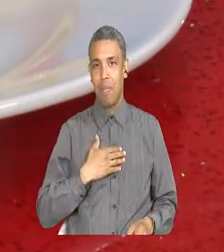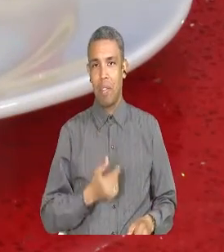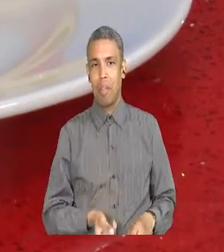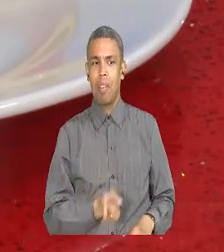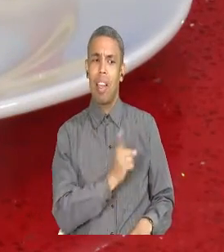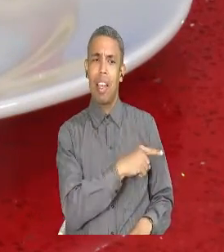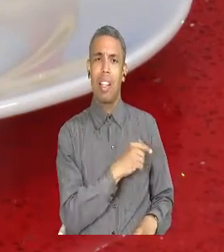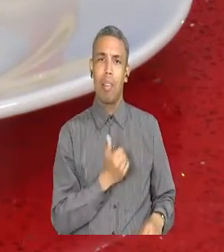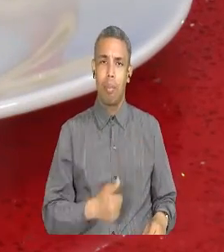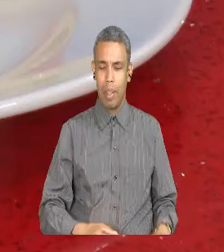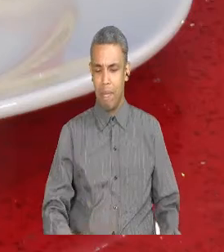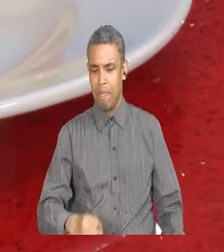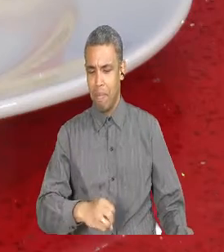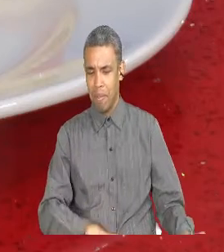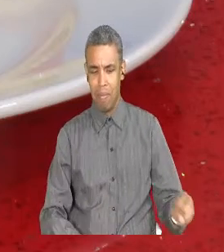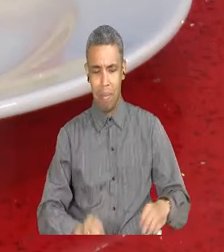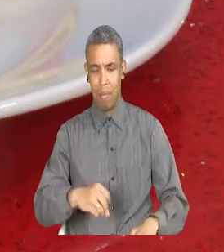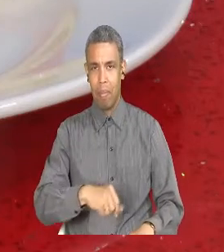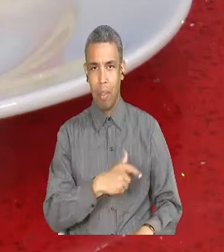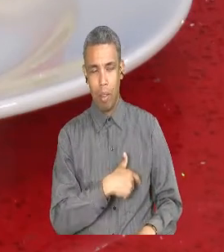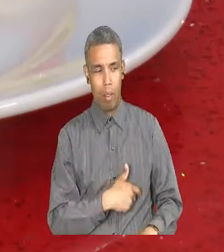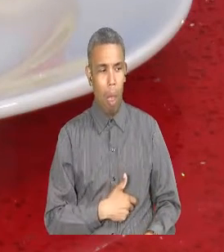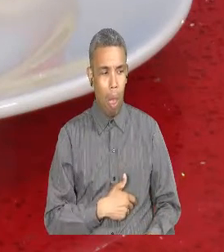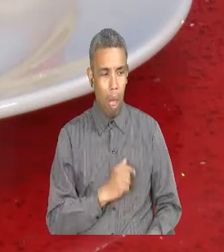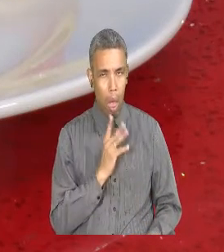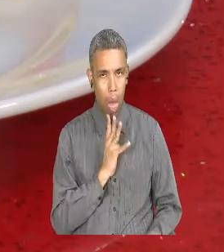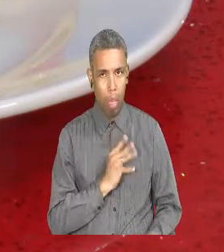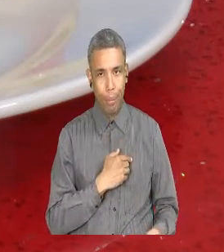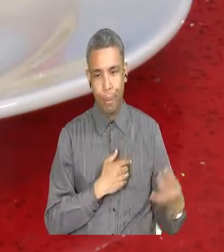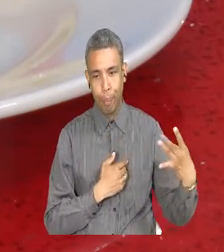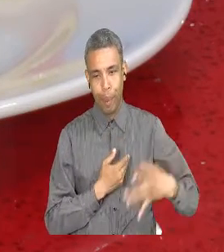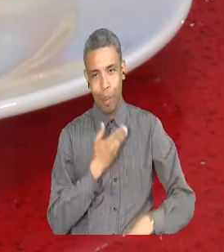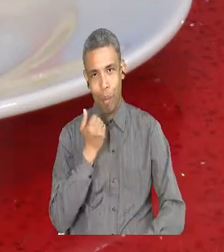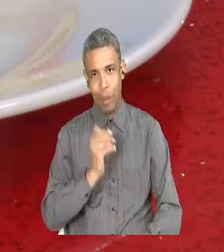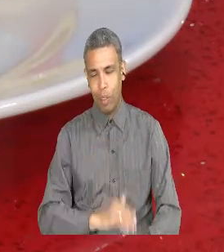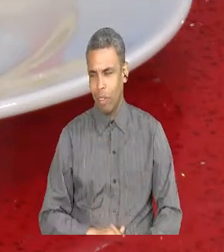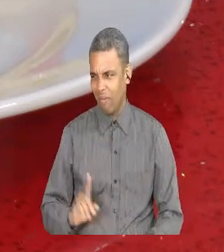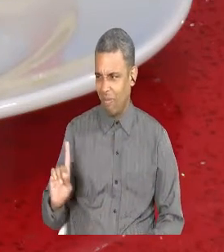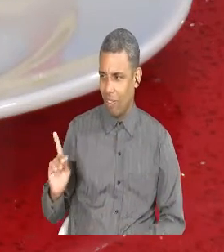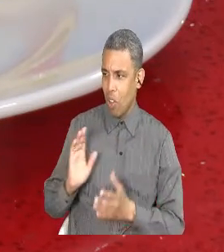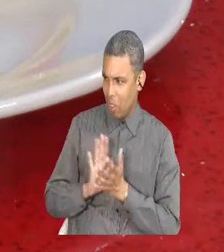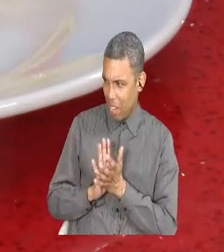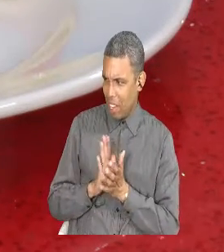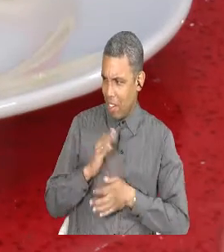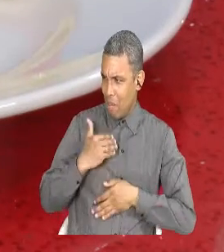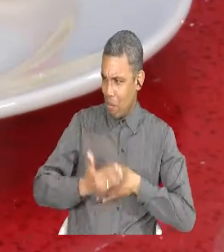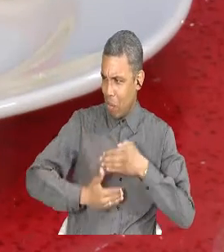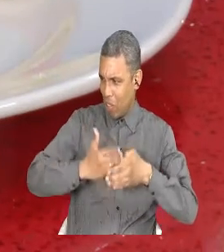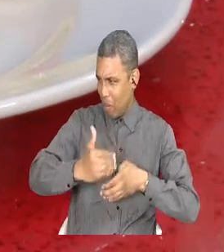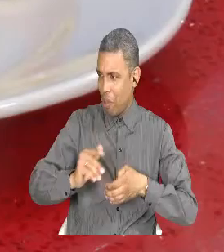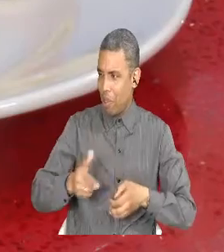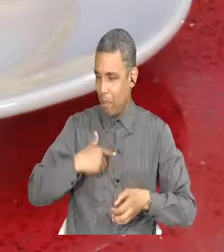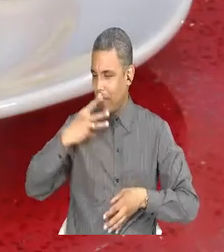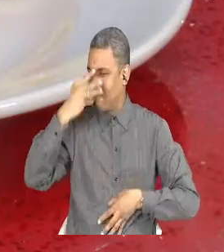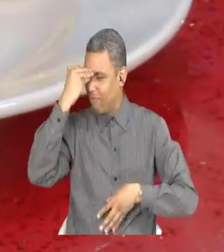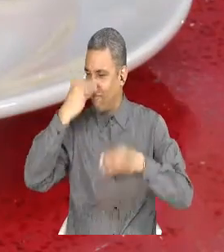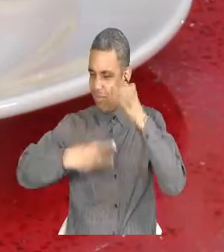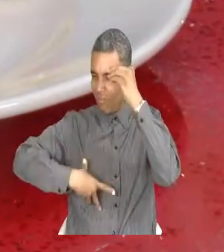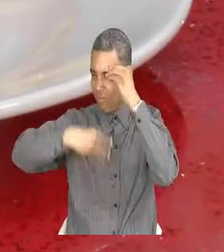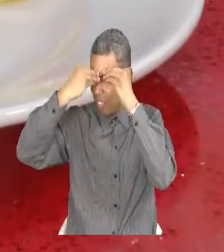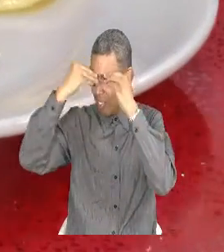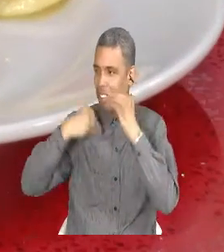la idea es que aprenda Roshi con nosotros y que sea la prueba firme. La muestra más clara, ¿no? Para